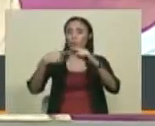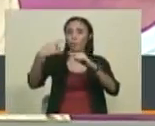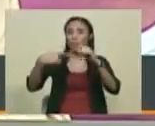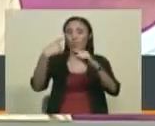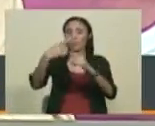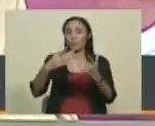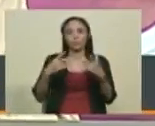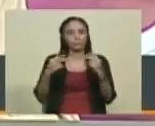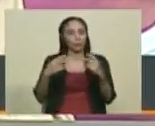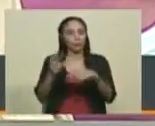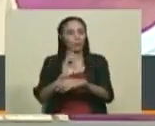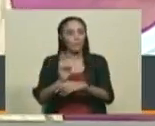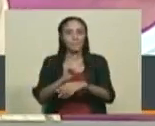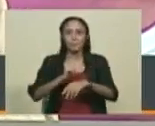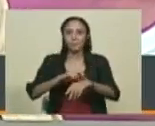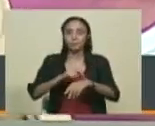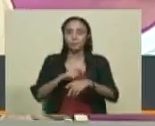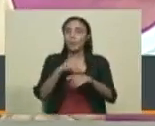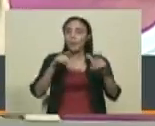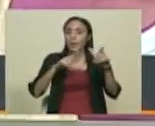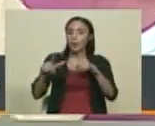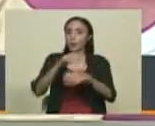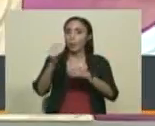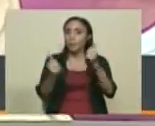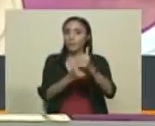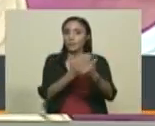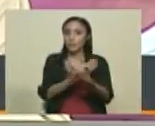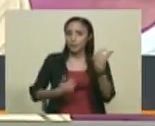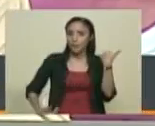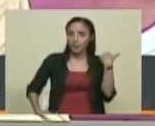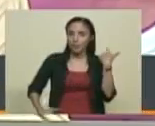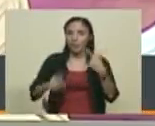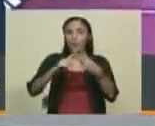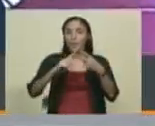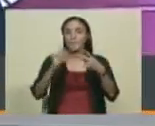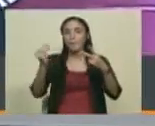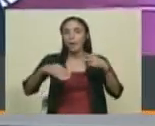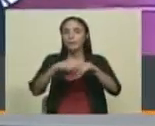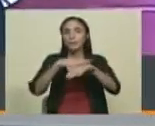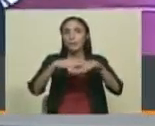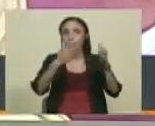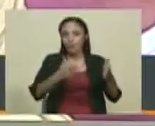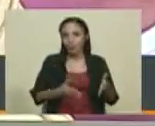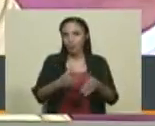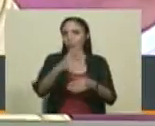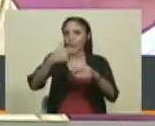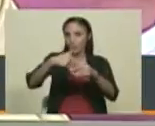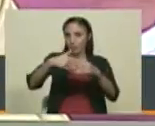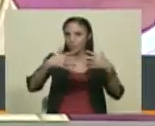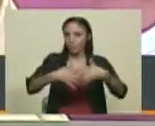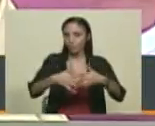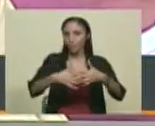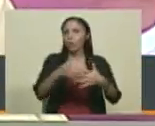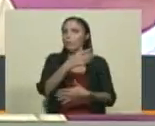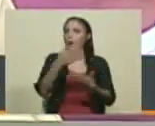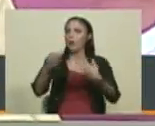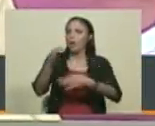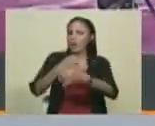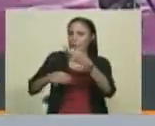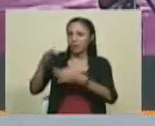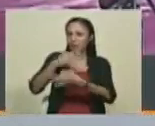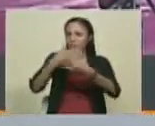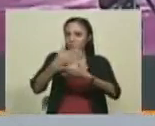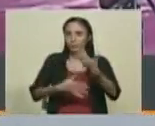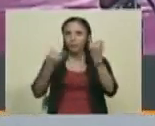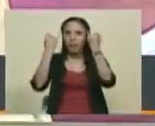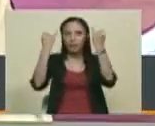Ya el compañero Tarek, compañero Quevedo, me han enviado y adelantado parte de las ideas que